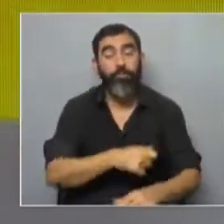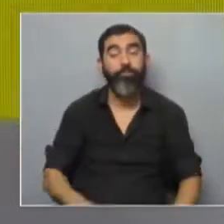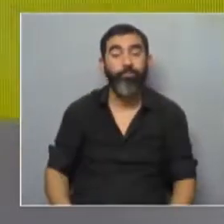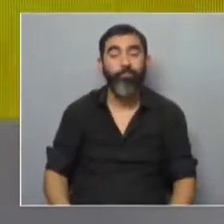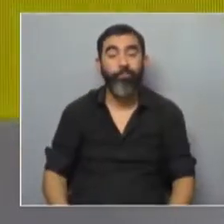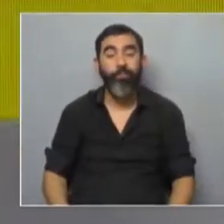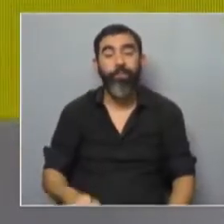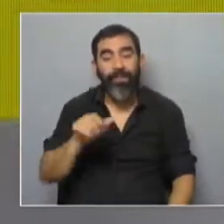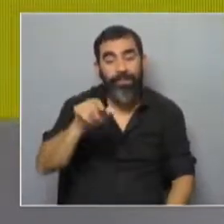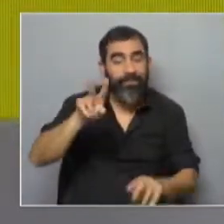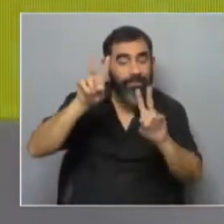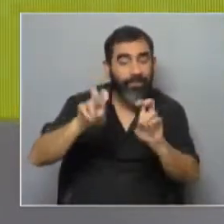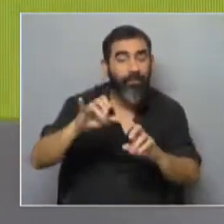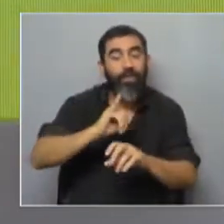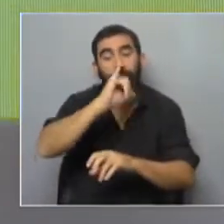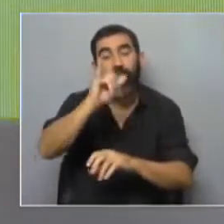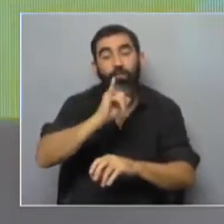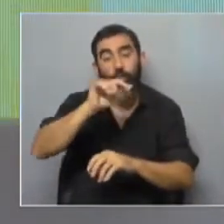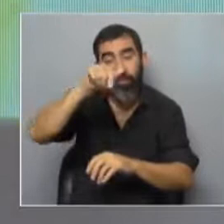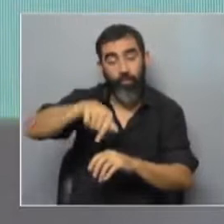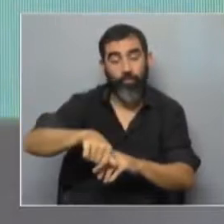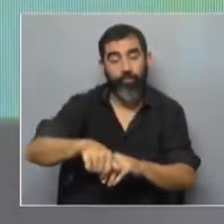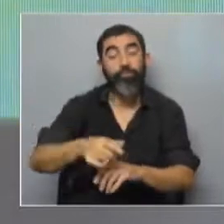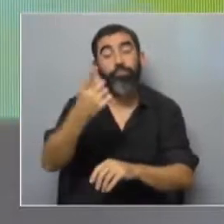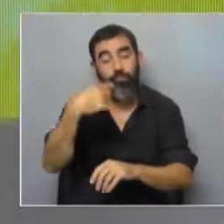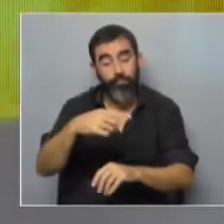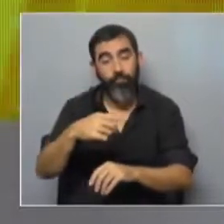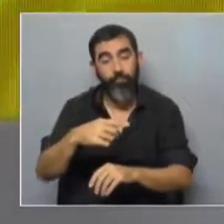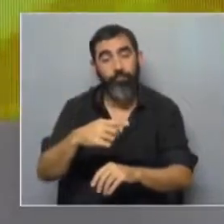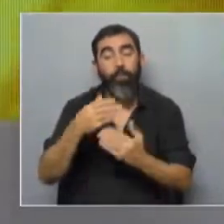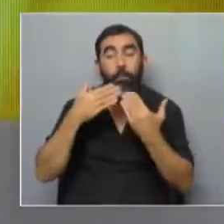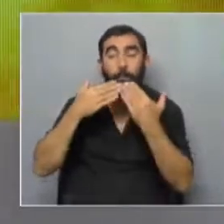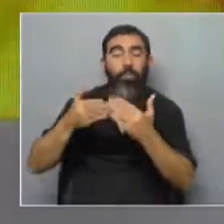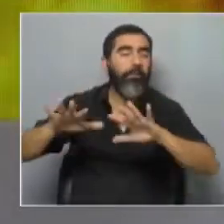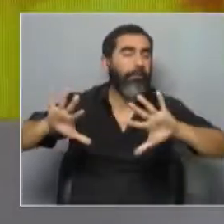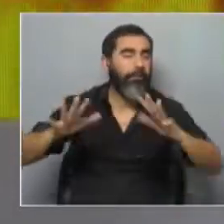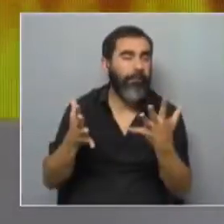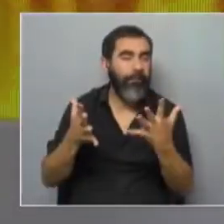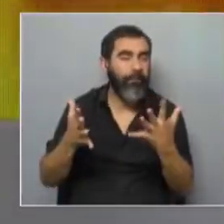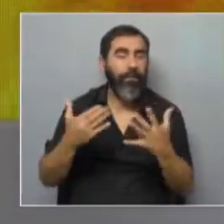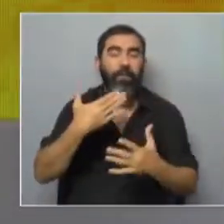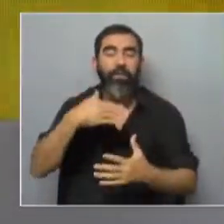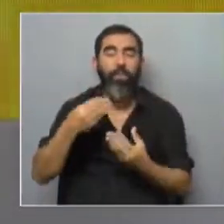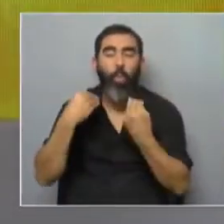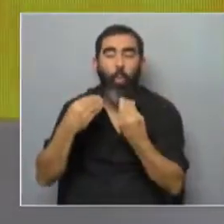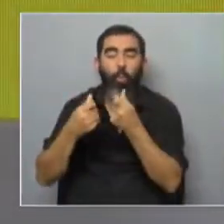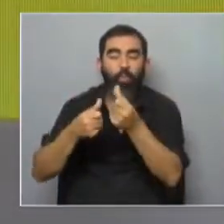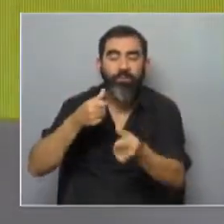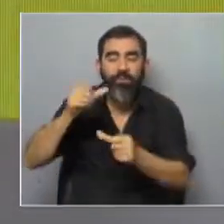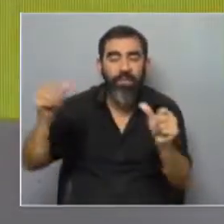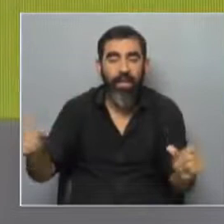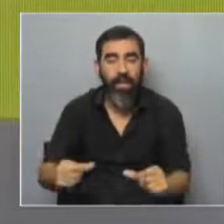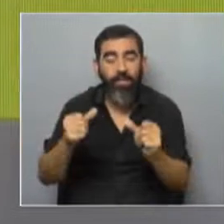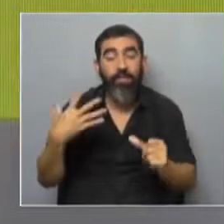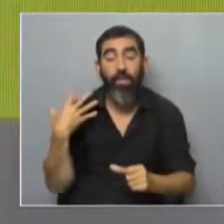Y sobre eso justamente es el informe de hoy. Y para eso, para preguntarle qué es, para entender cómo se construye, vamos a hablar